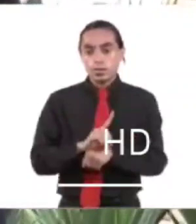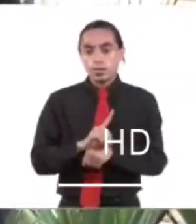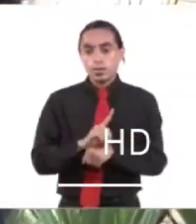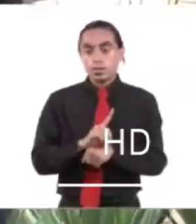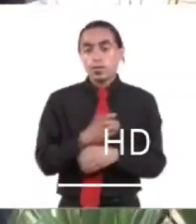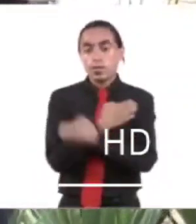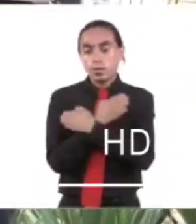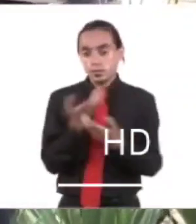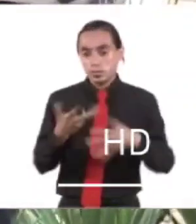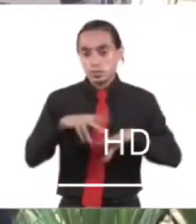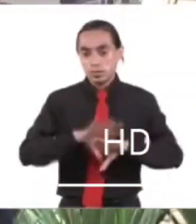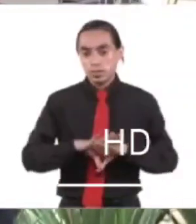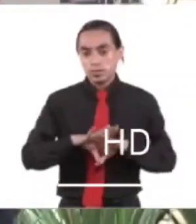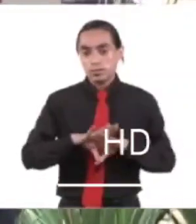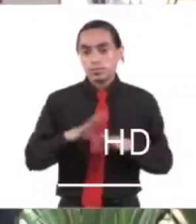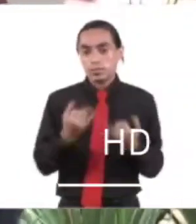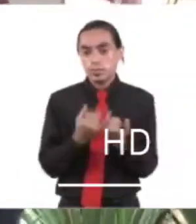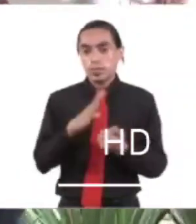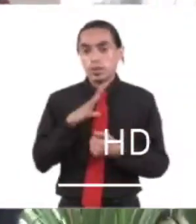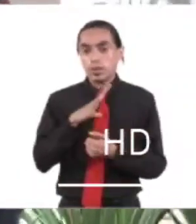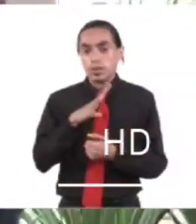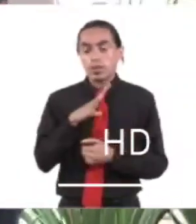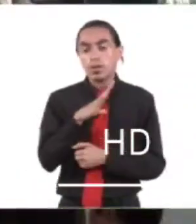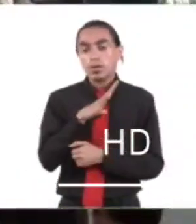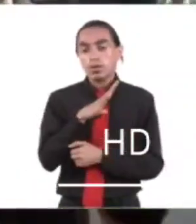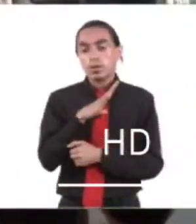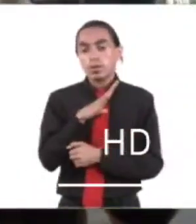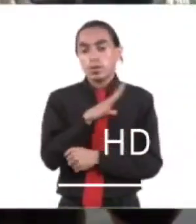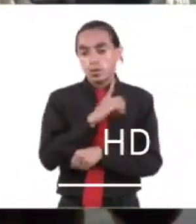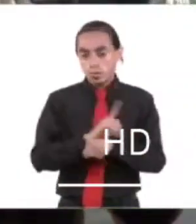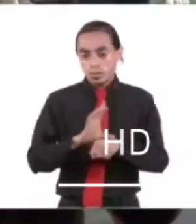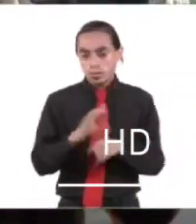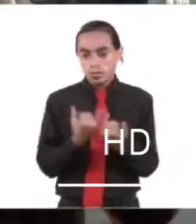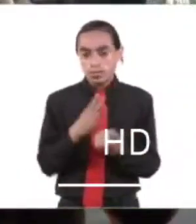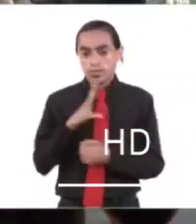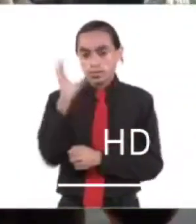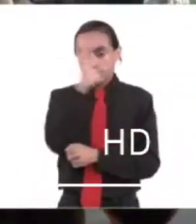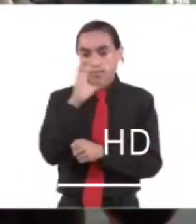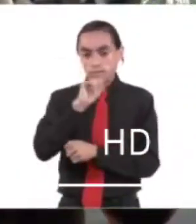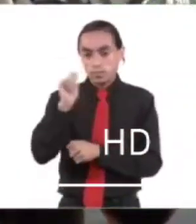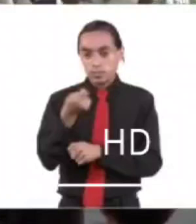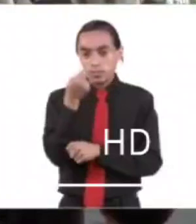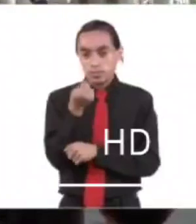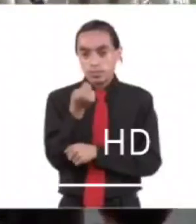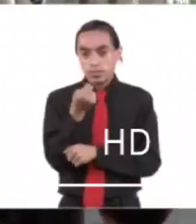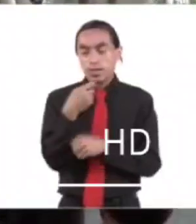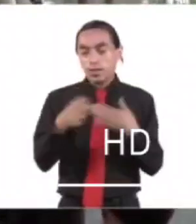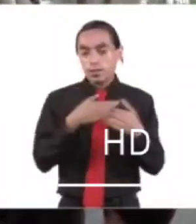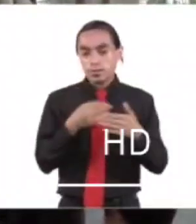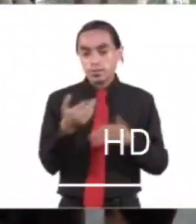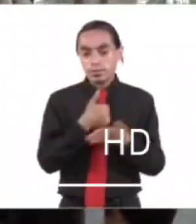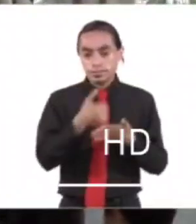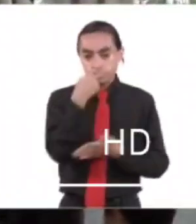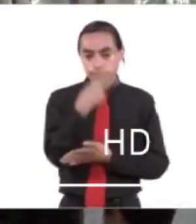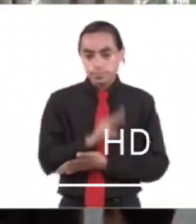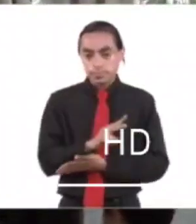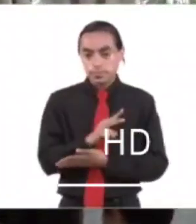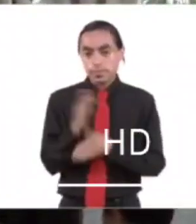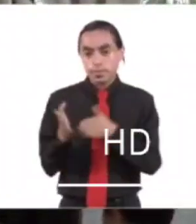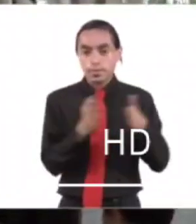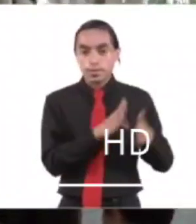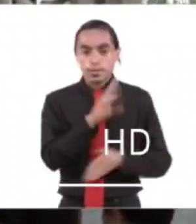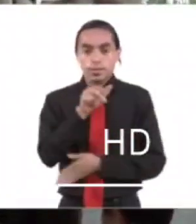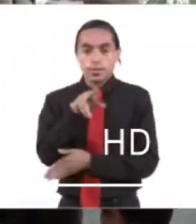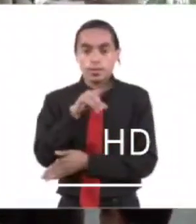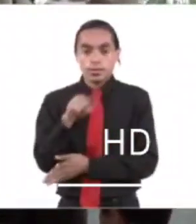de Educación, Ciencia, Tecnología e Innovación de la Ciudad de México. Nos acompaña Beatriz Sánchez